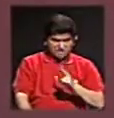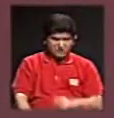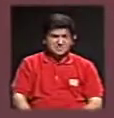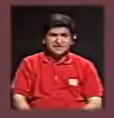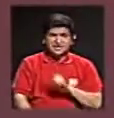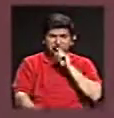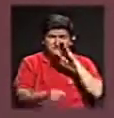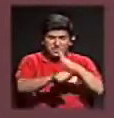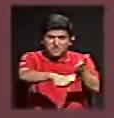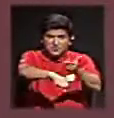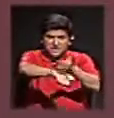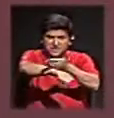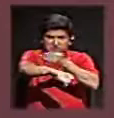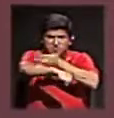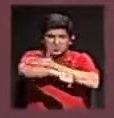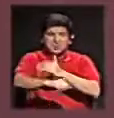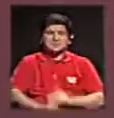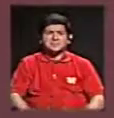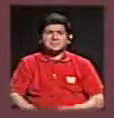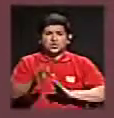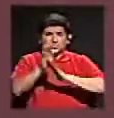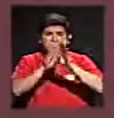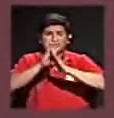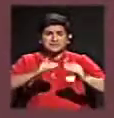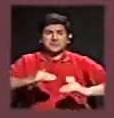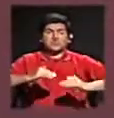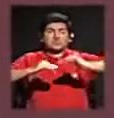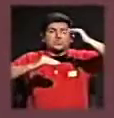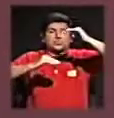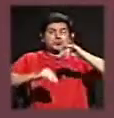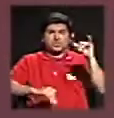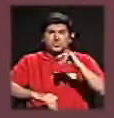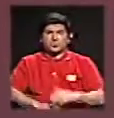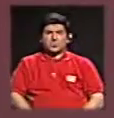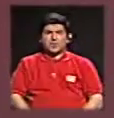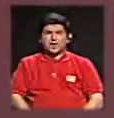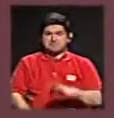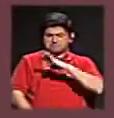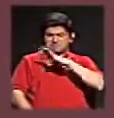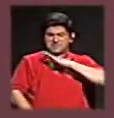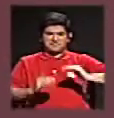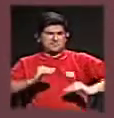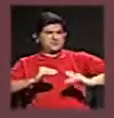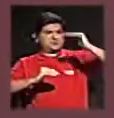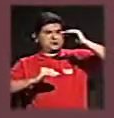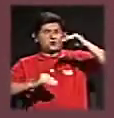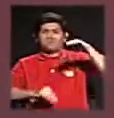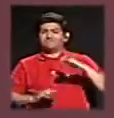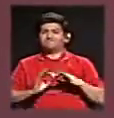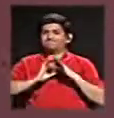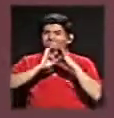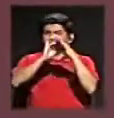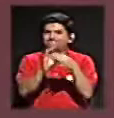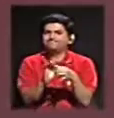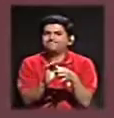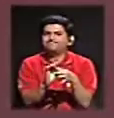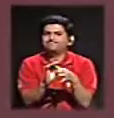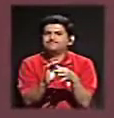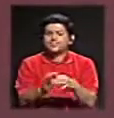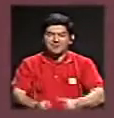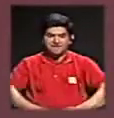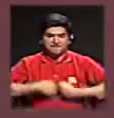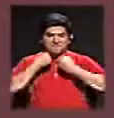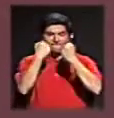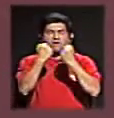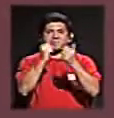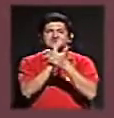lograr avanzar hacia mayores niveles de desarrollo, hacia mayores niveles de bienestar, tiene que ver con